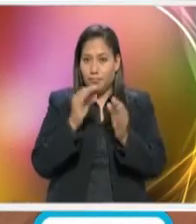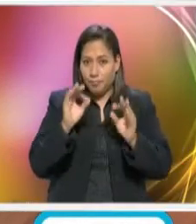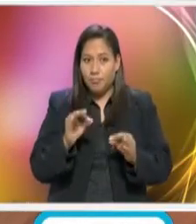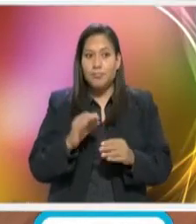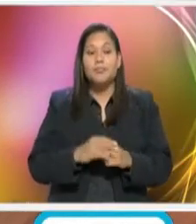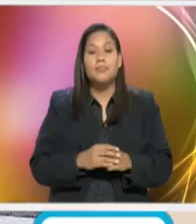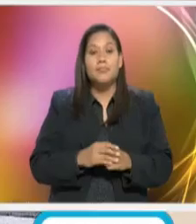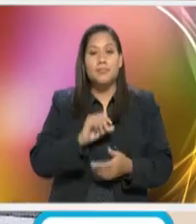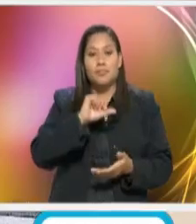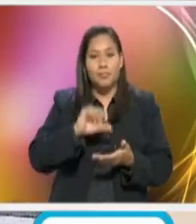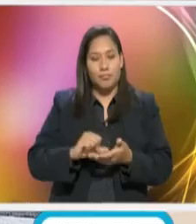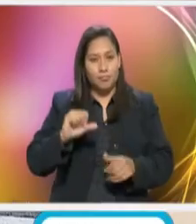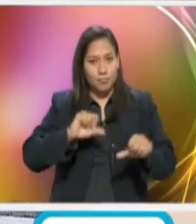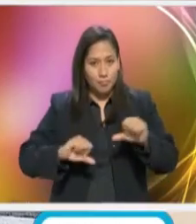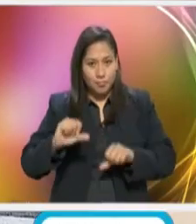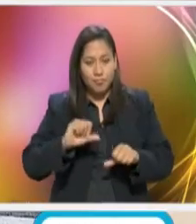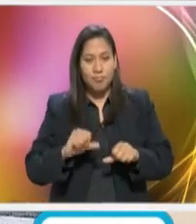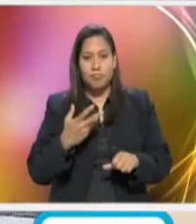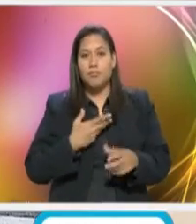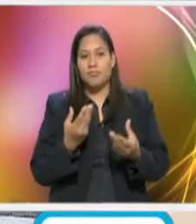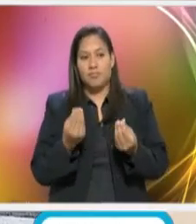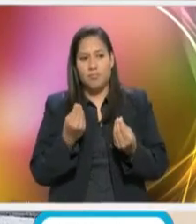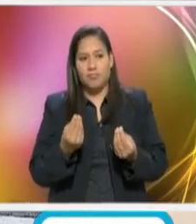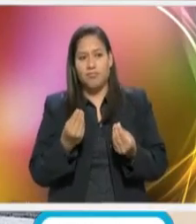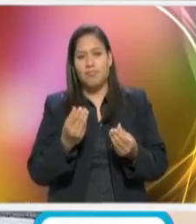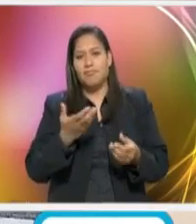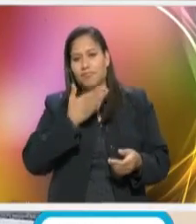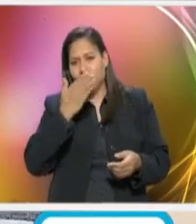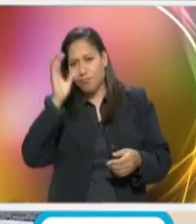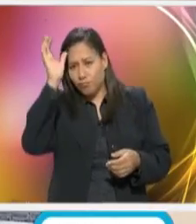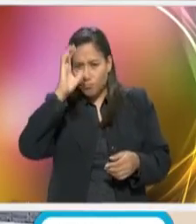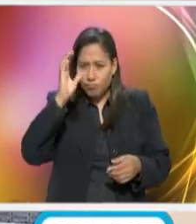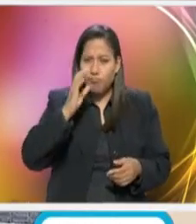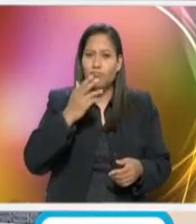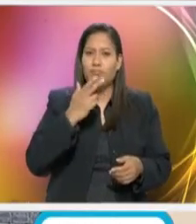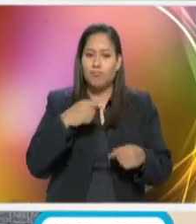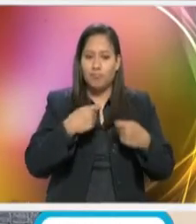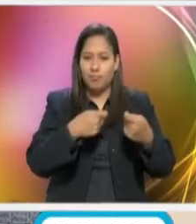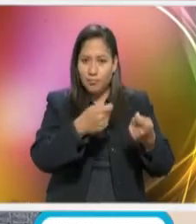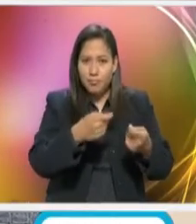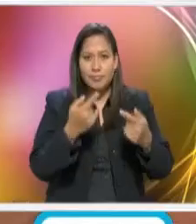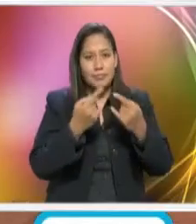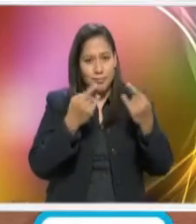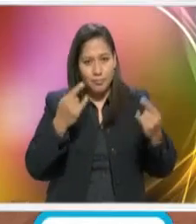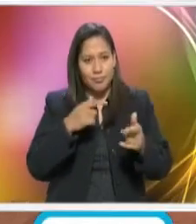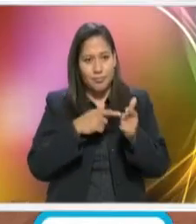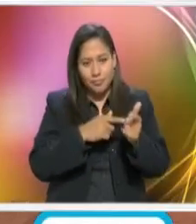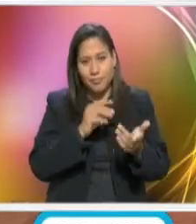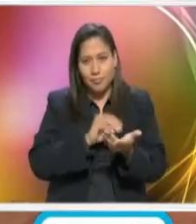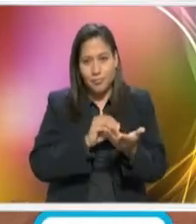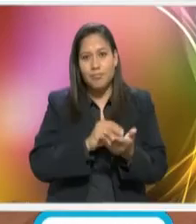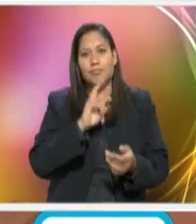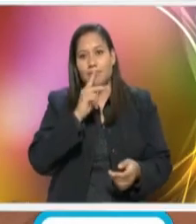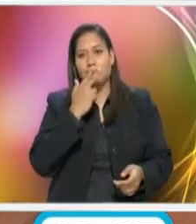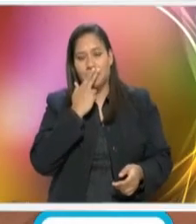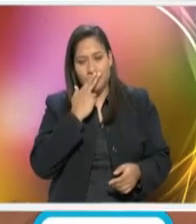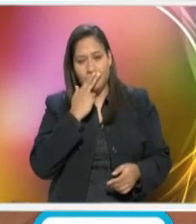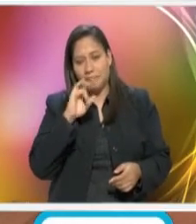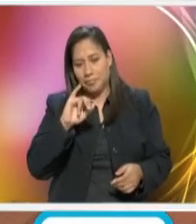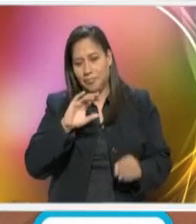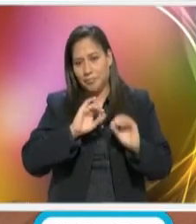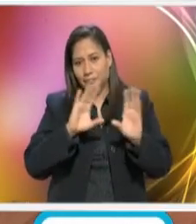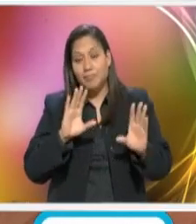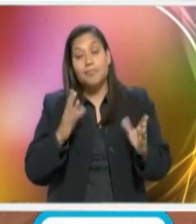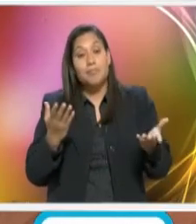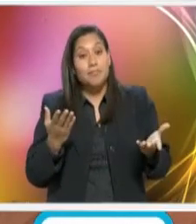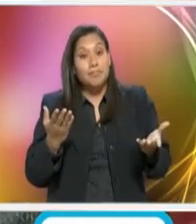estos centros de abasto de verdad que tienen muchísimas tradiciones, muchísima cultura, forman parte de la historia y qué mejor que preservarlos, ¿no? Así